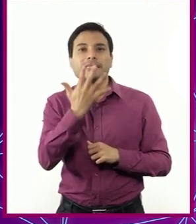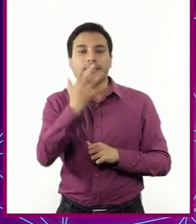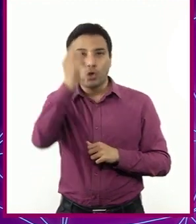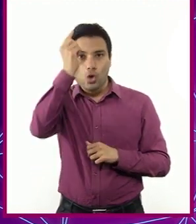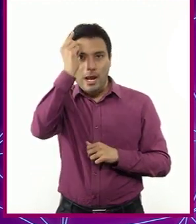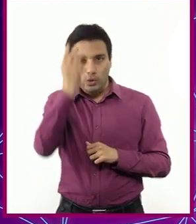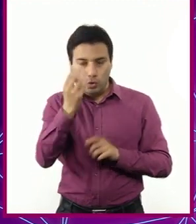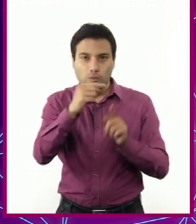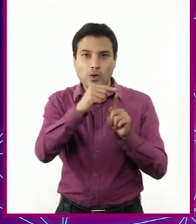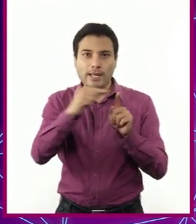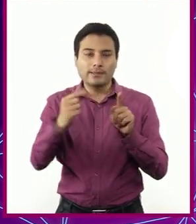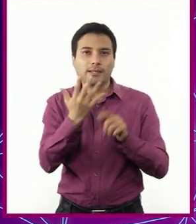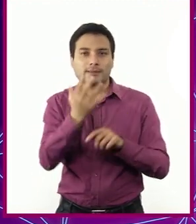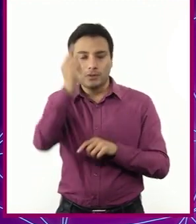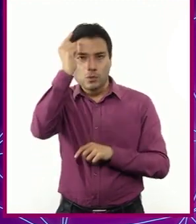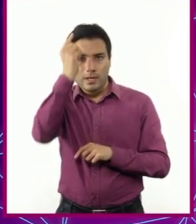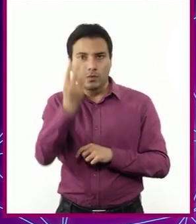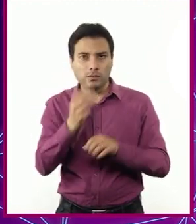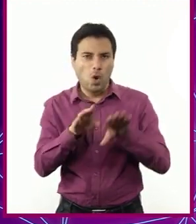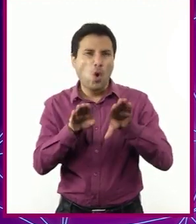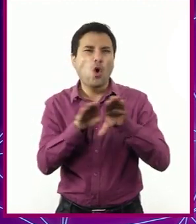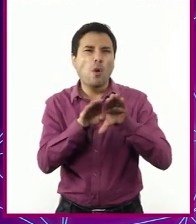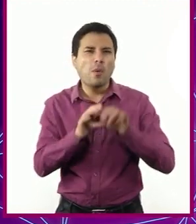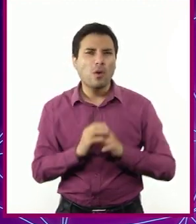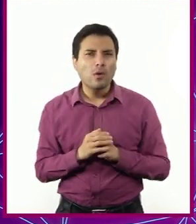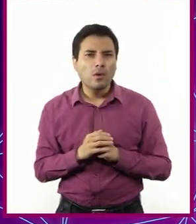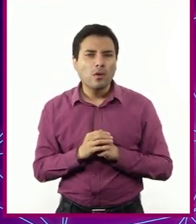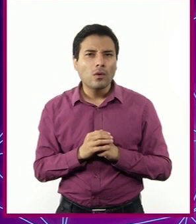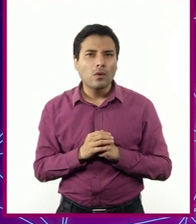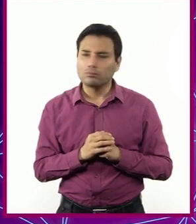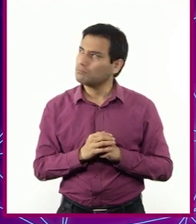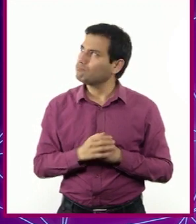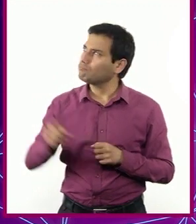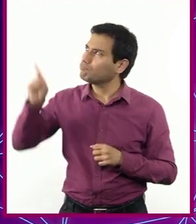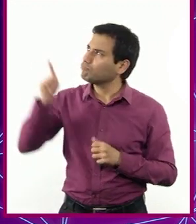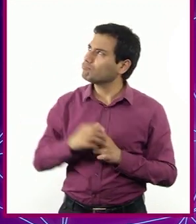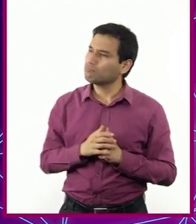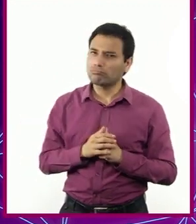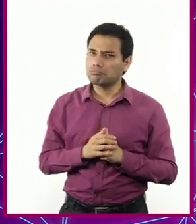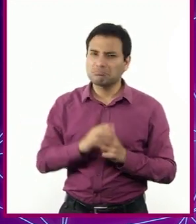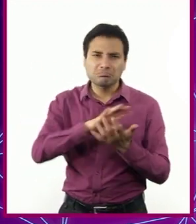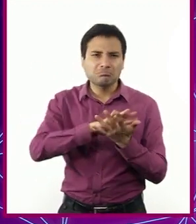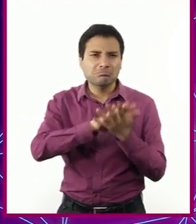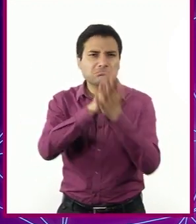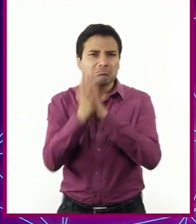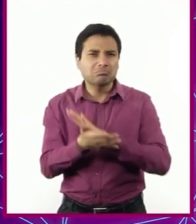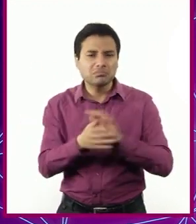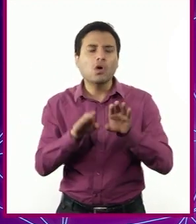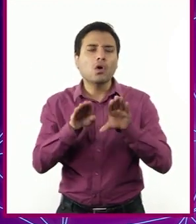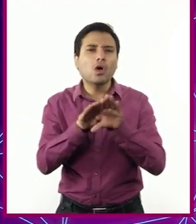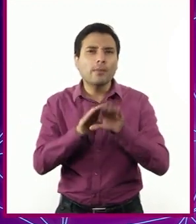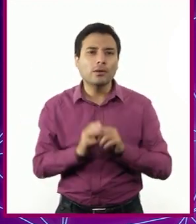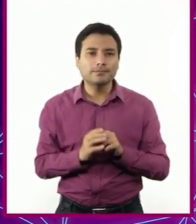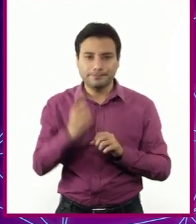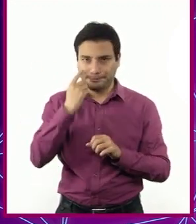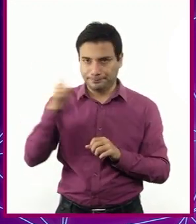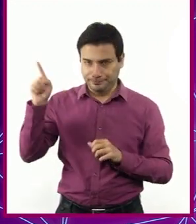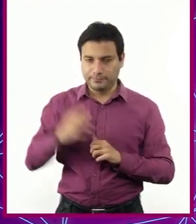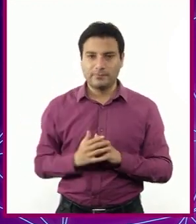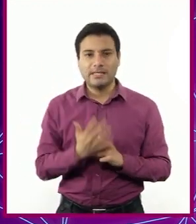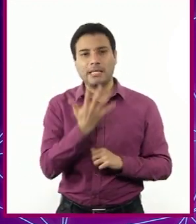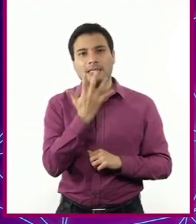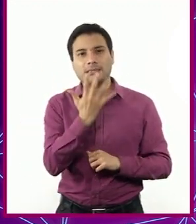ocurre. Primero, examinemos lo que significa 5 al cubo entre 5 al cubo. Esto es igual a 5 por